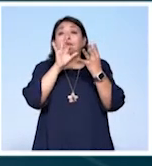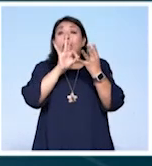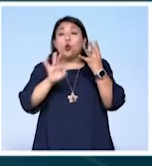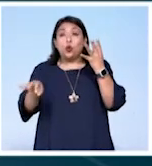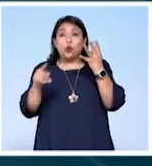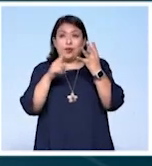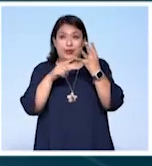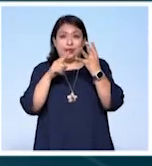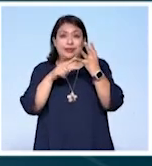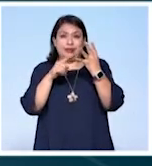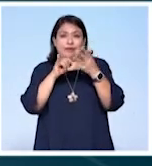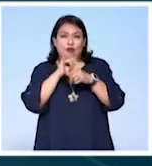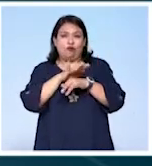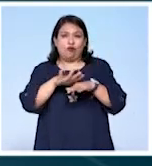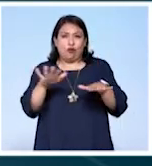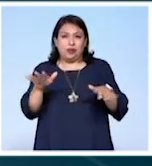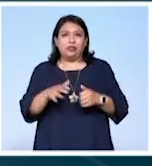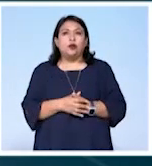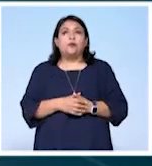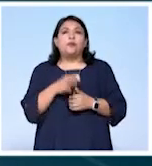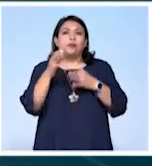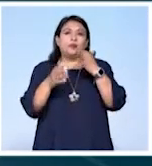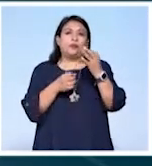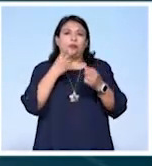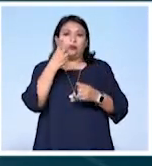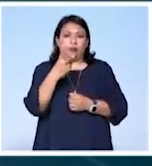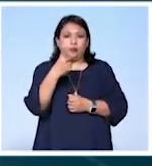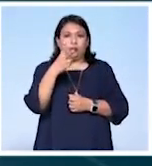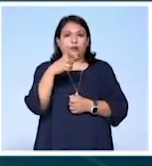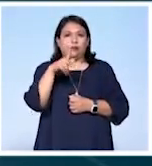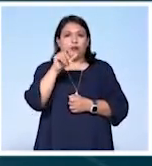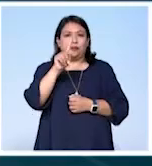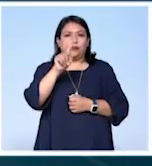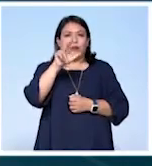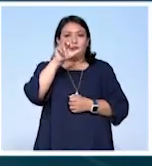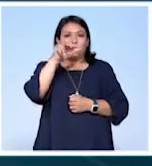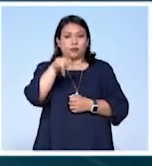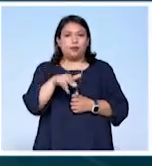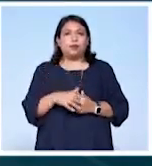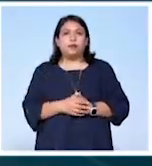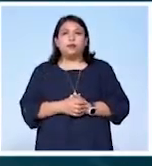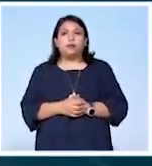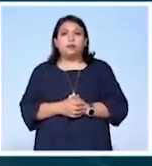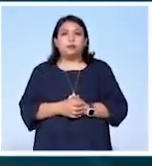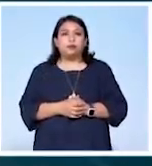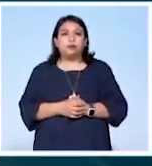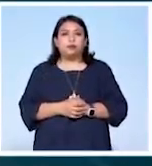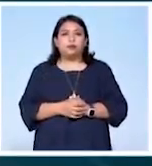última entrega de este reportaje. Para Noticias 22, Katia León Monterrubio.